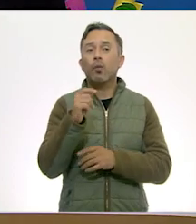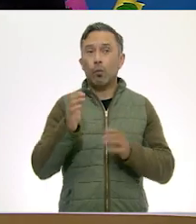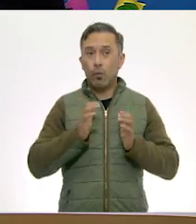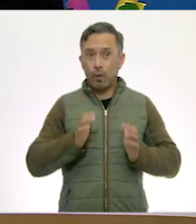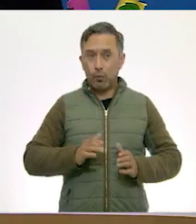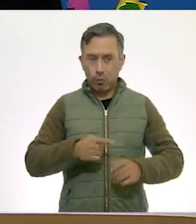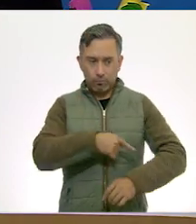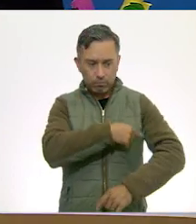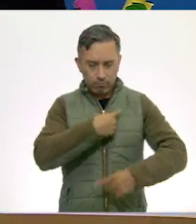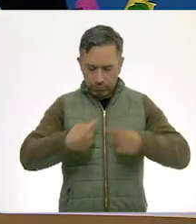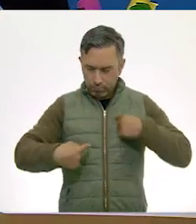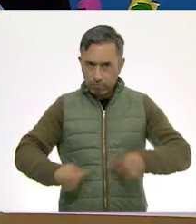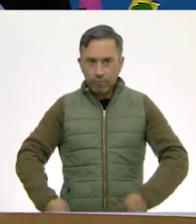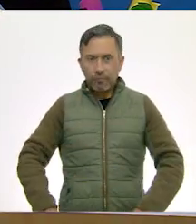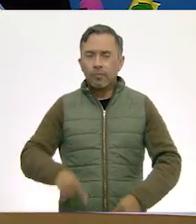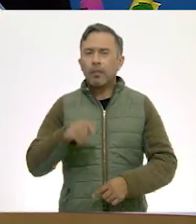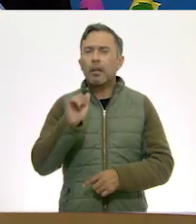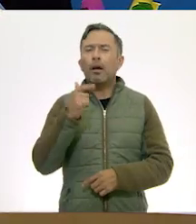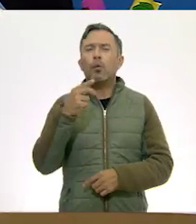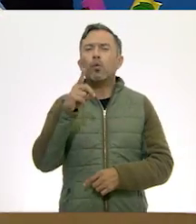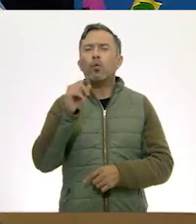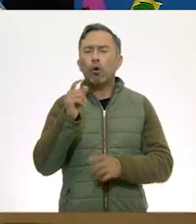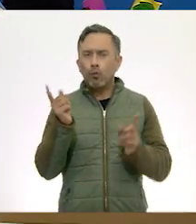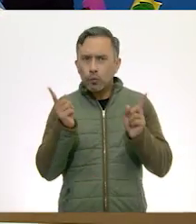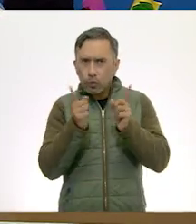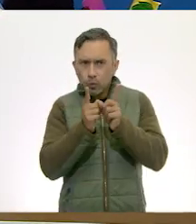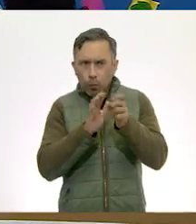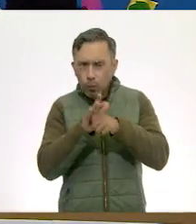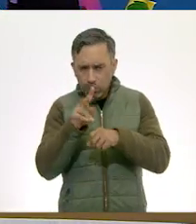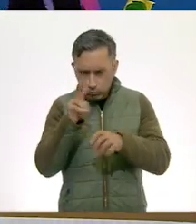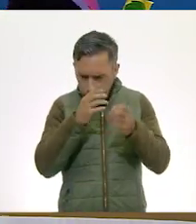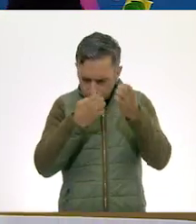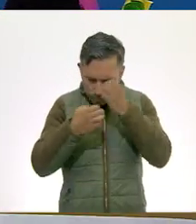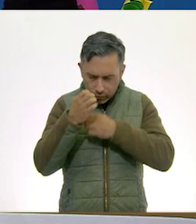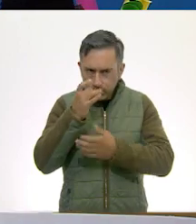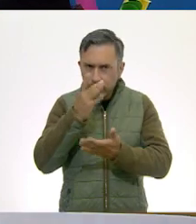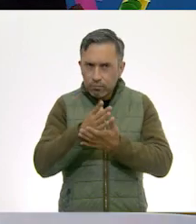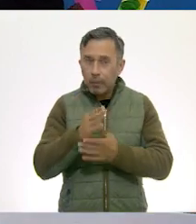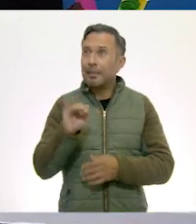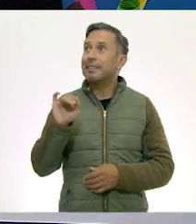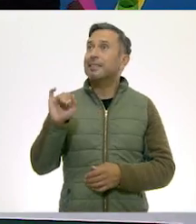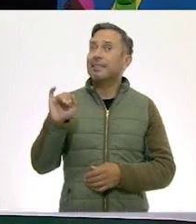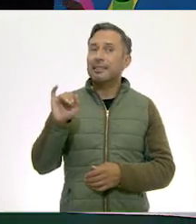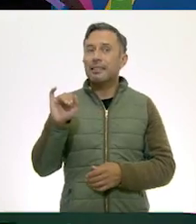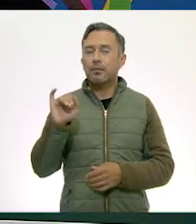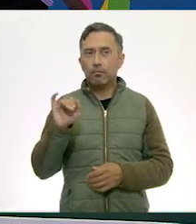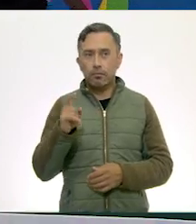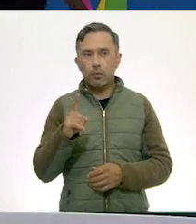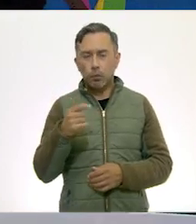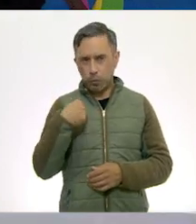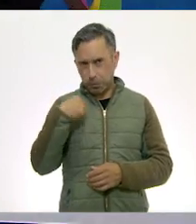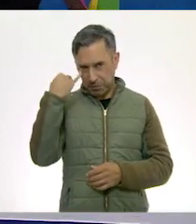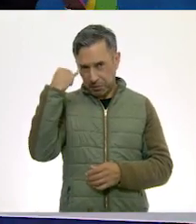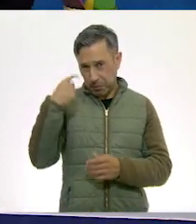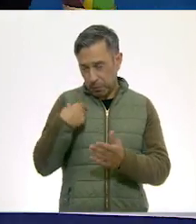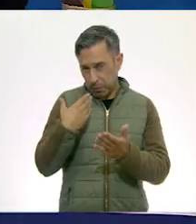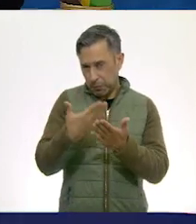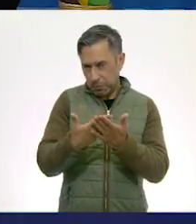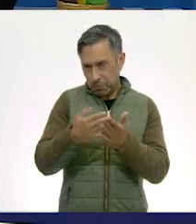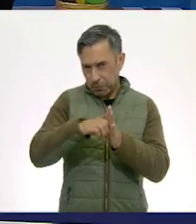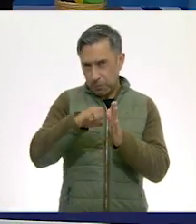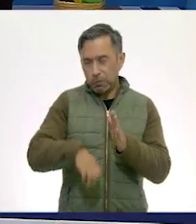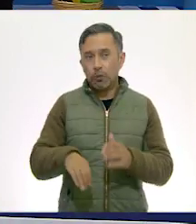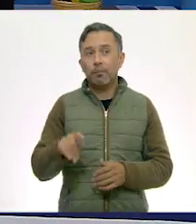cuerpo? Sí. ¿Sí? Pero Juan Carlos Yo propongo primero. que, por ejemplo,